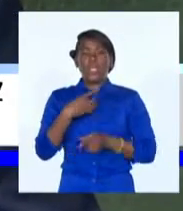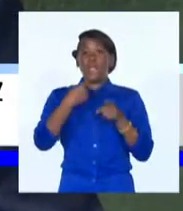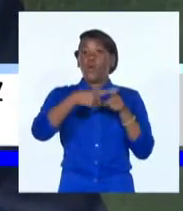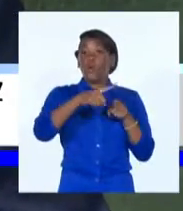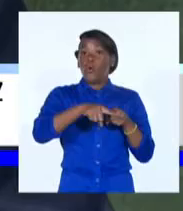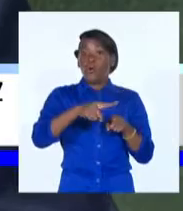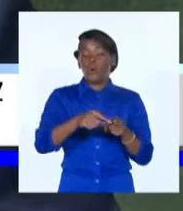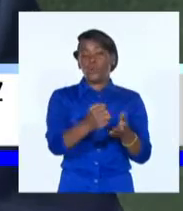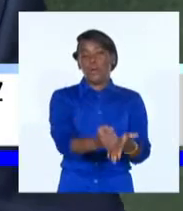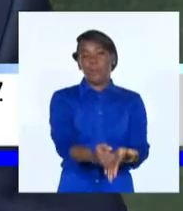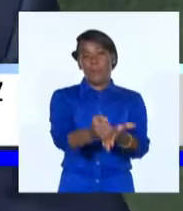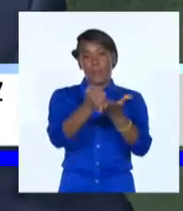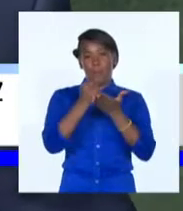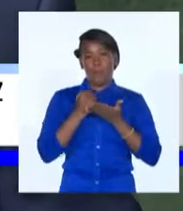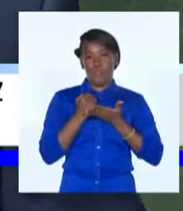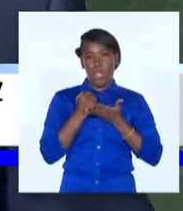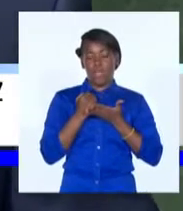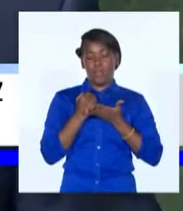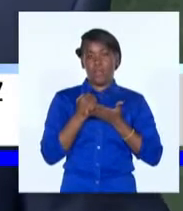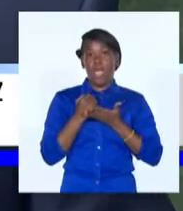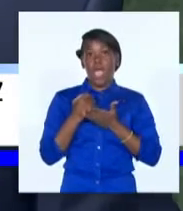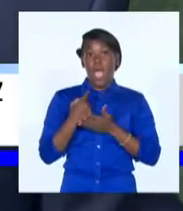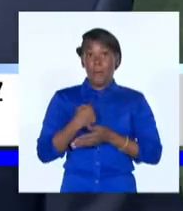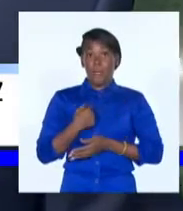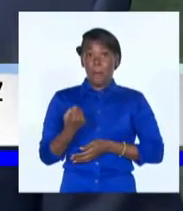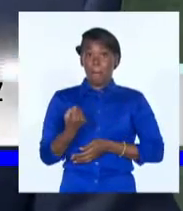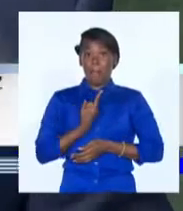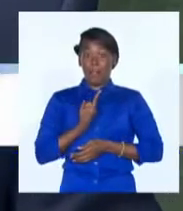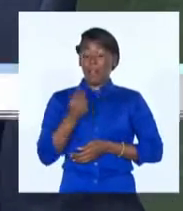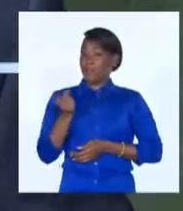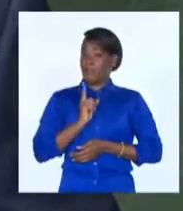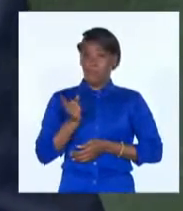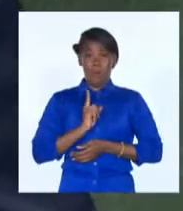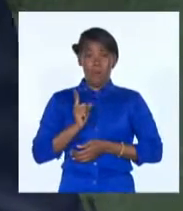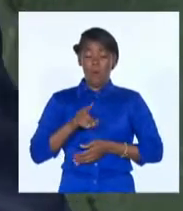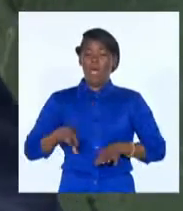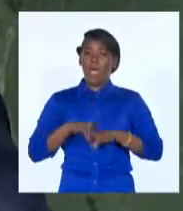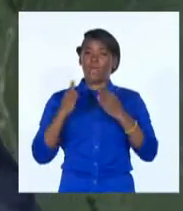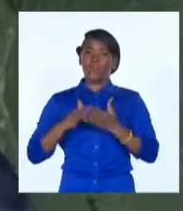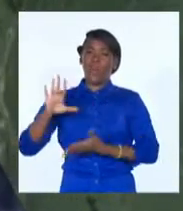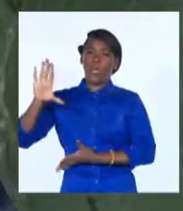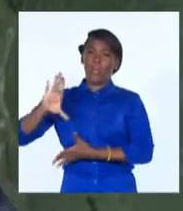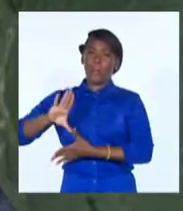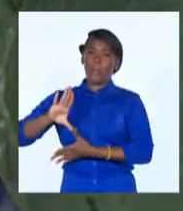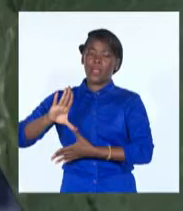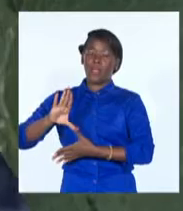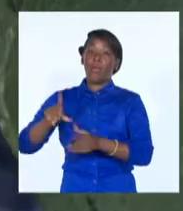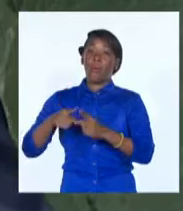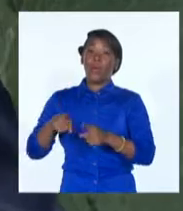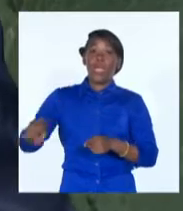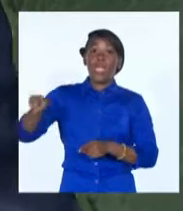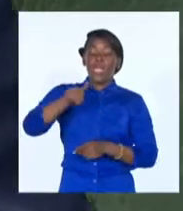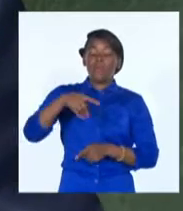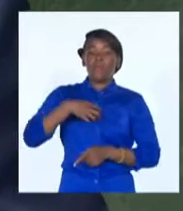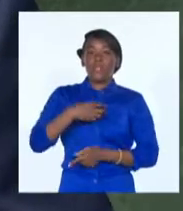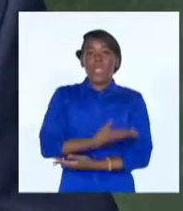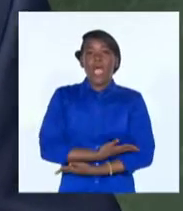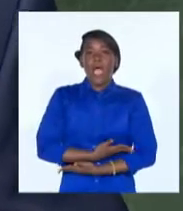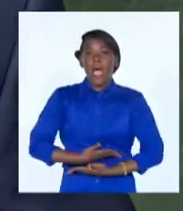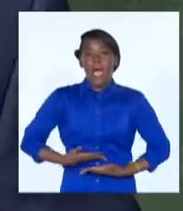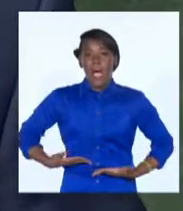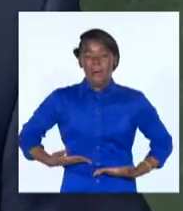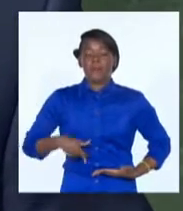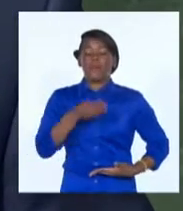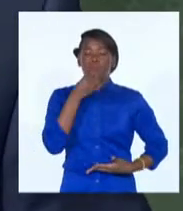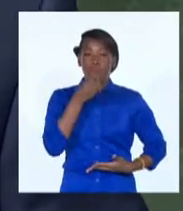suficientes para erradicar la pobreza, el hambre, las enfermedades prevenibles y otros flagelos. Lo que no